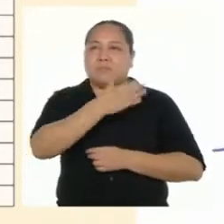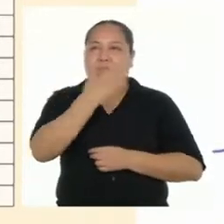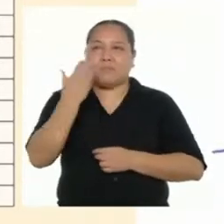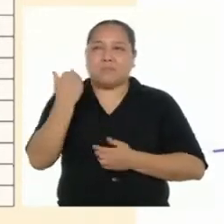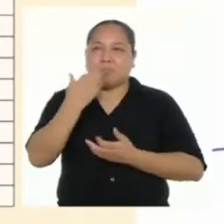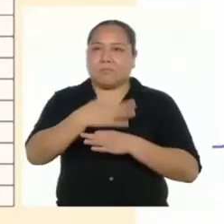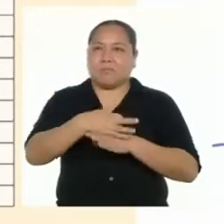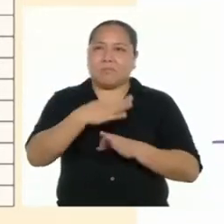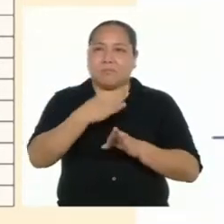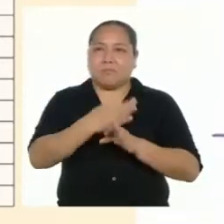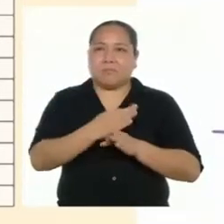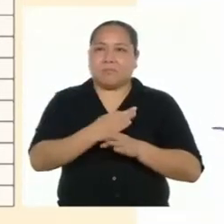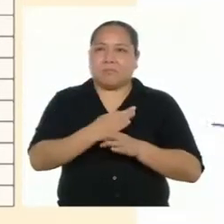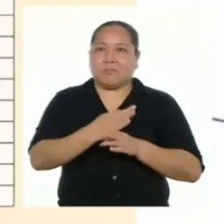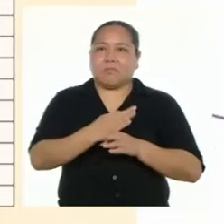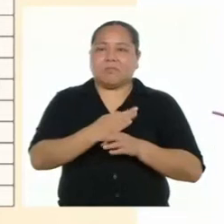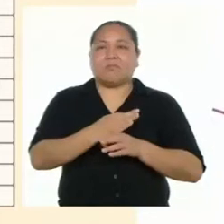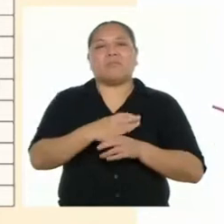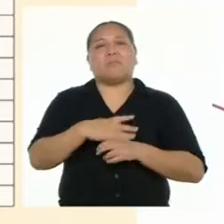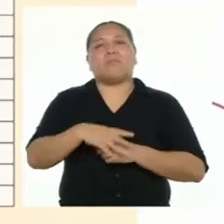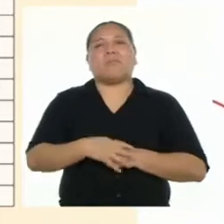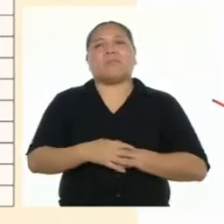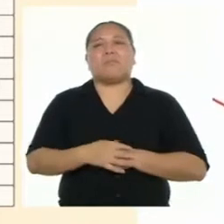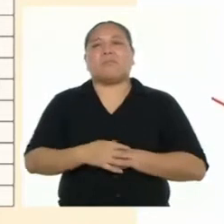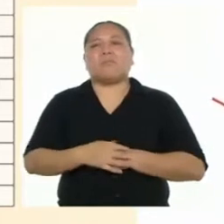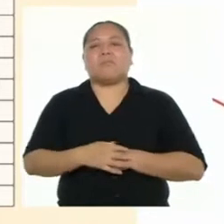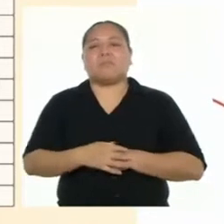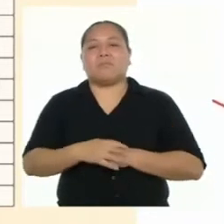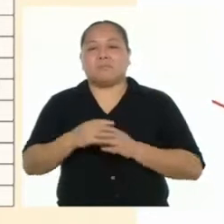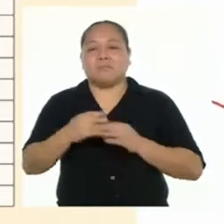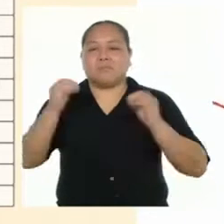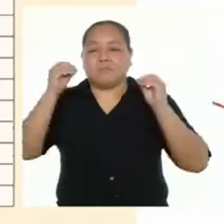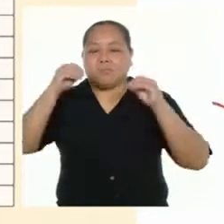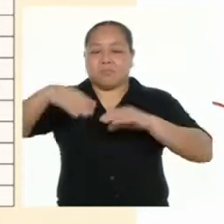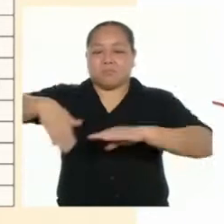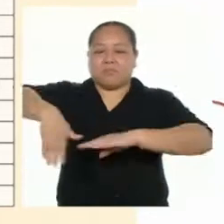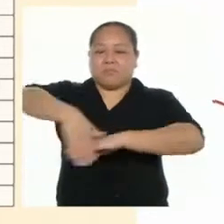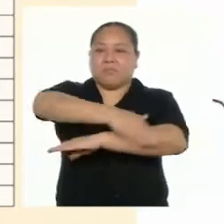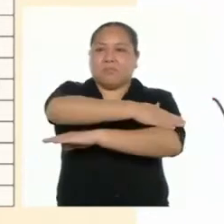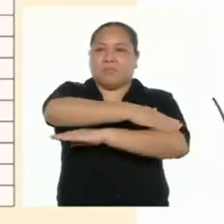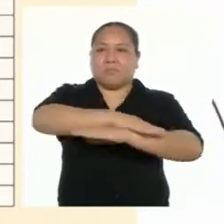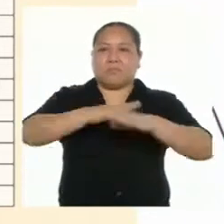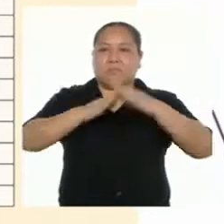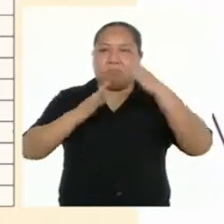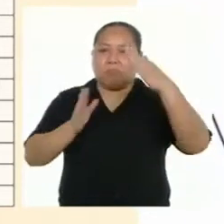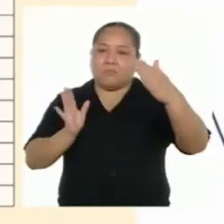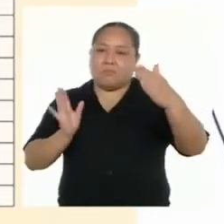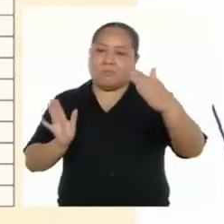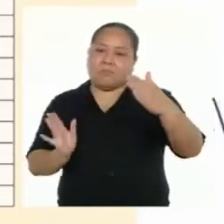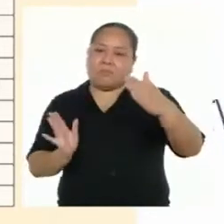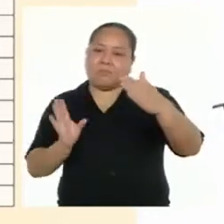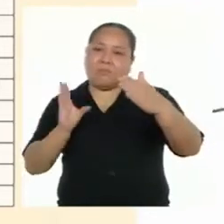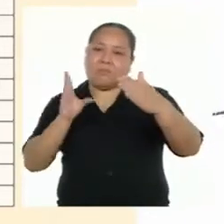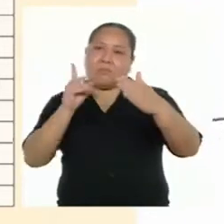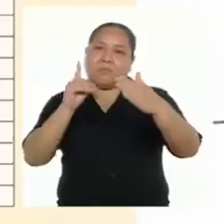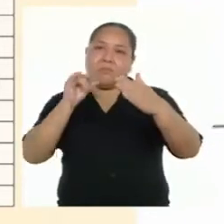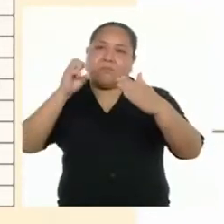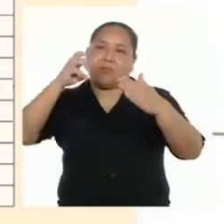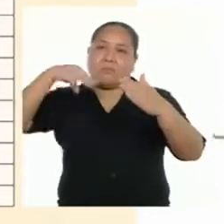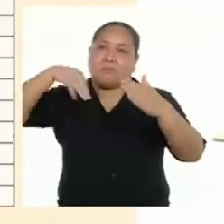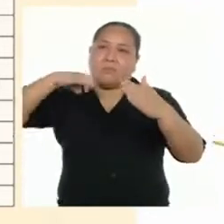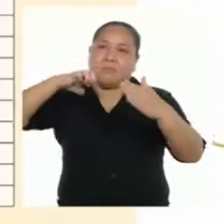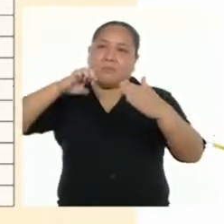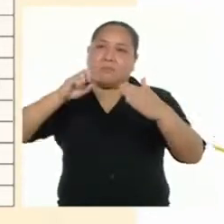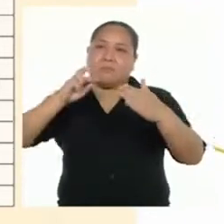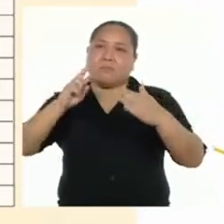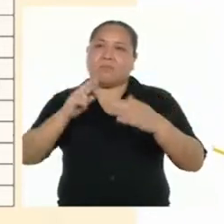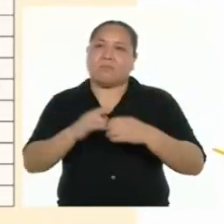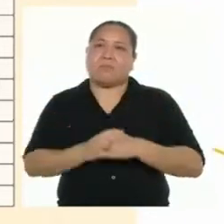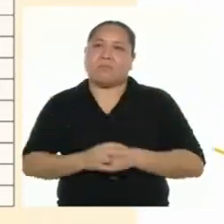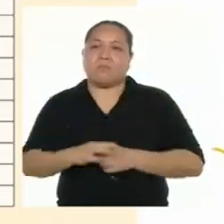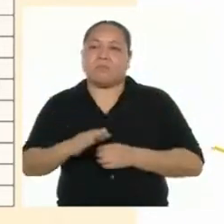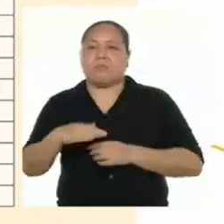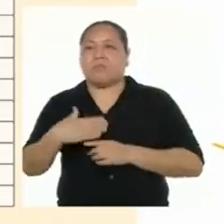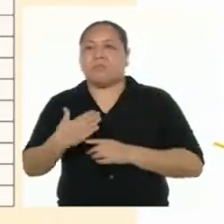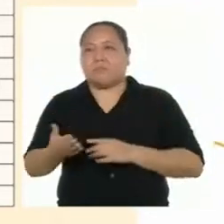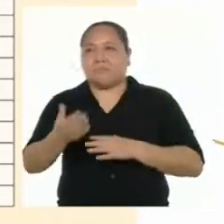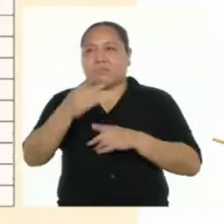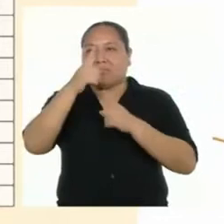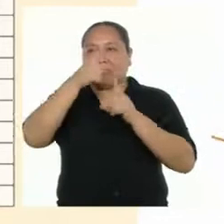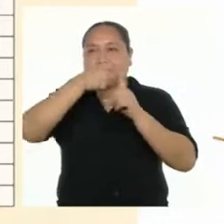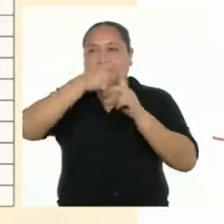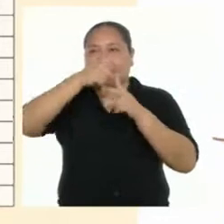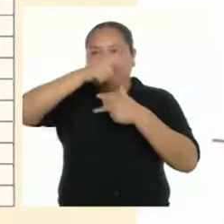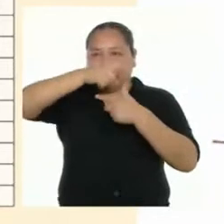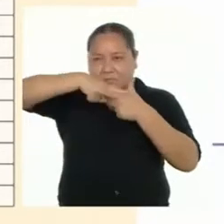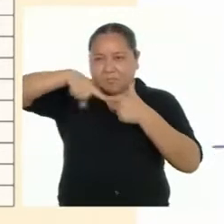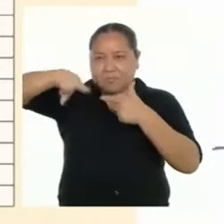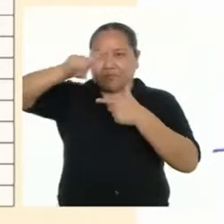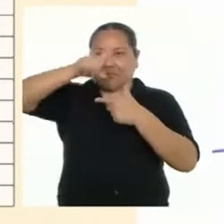manera de encontrar esto es colocar la regla de tal manera que podamos medir el diámetro de nuestra lata, para luego dividir este